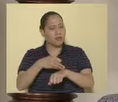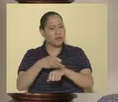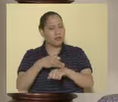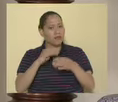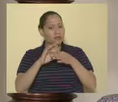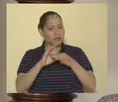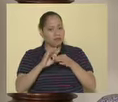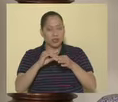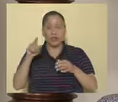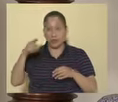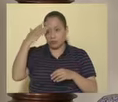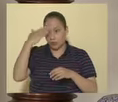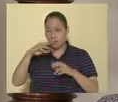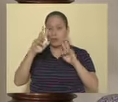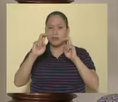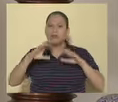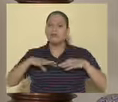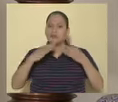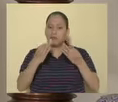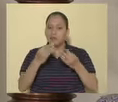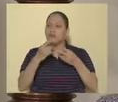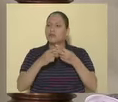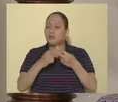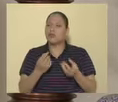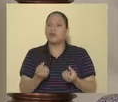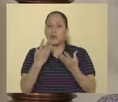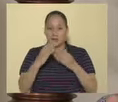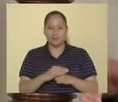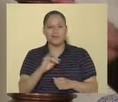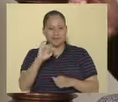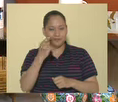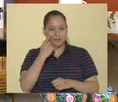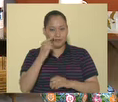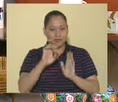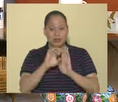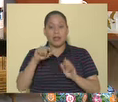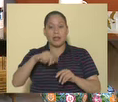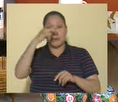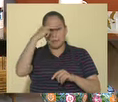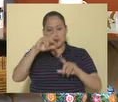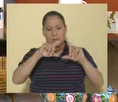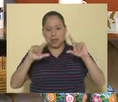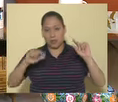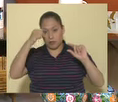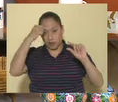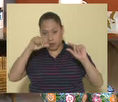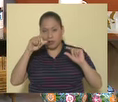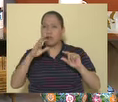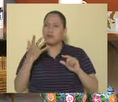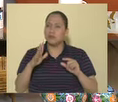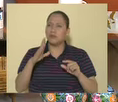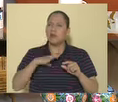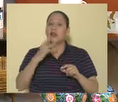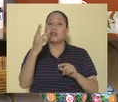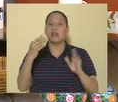que todo sabes de finanzas, ¿por qué no nos das las cifras un poquito? Claro que sí, mira, en México, Adria, existen más